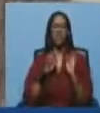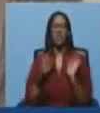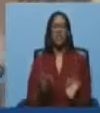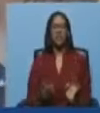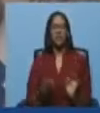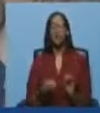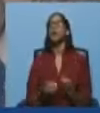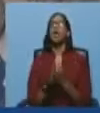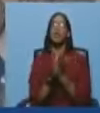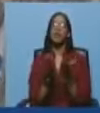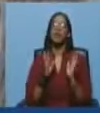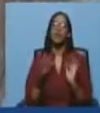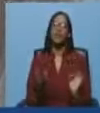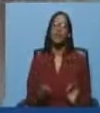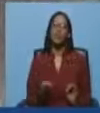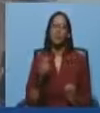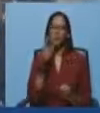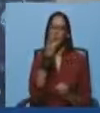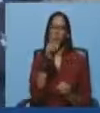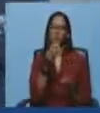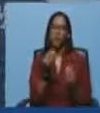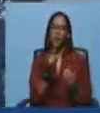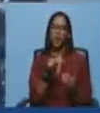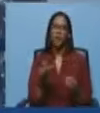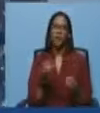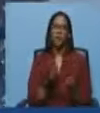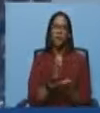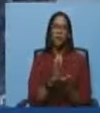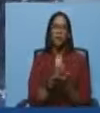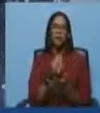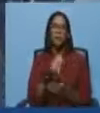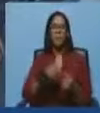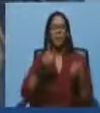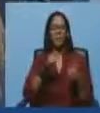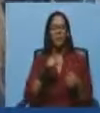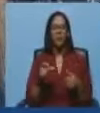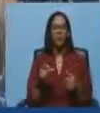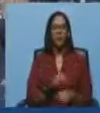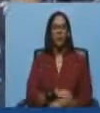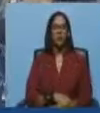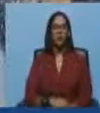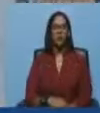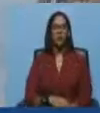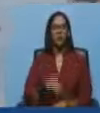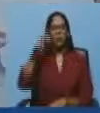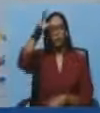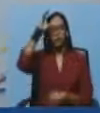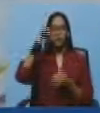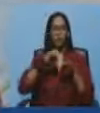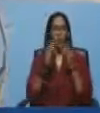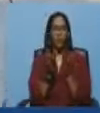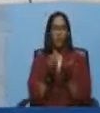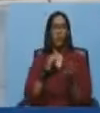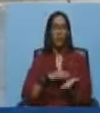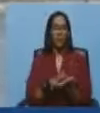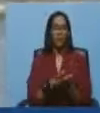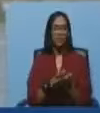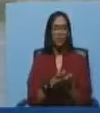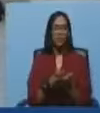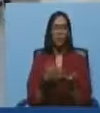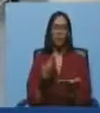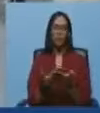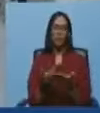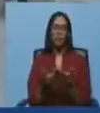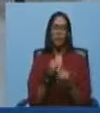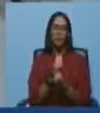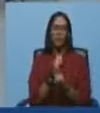físico está atrayendo mucho a la gente, precisamente porque cada vez más personas toman conciencia en el mundo de lo que está sucediendo con esta plataforma